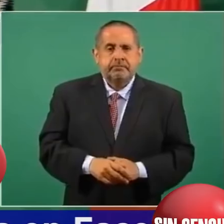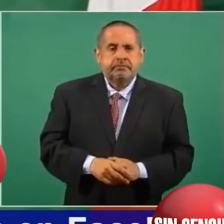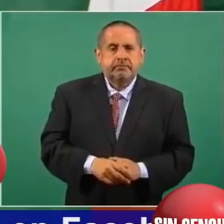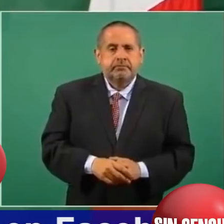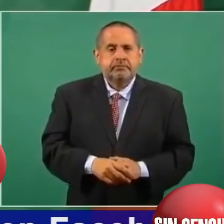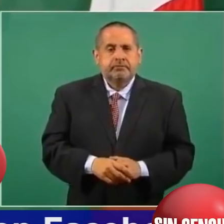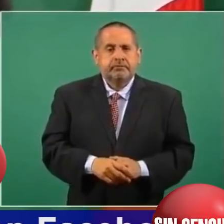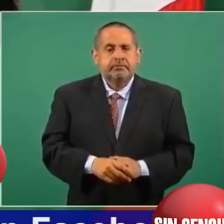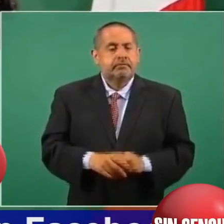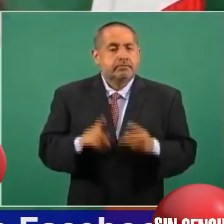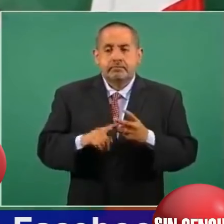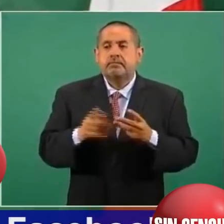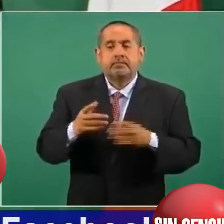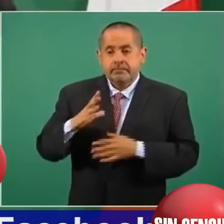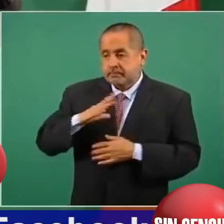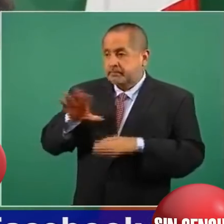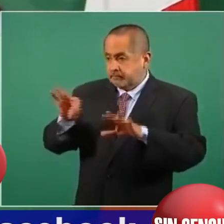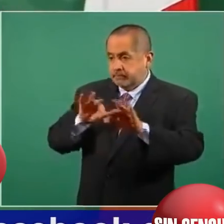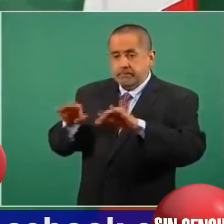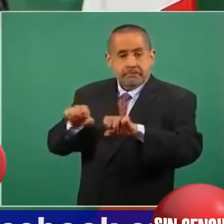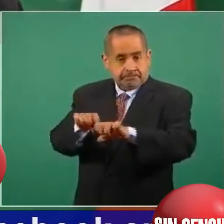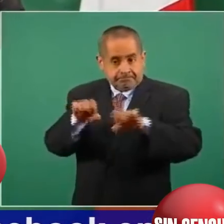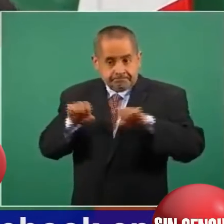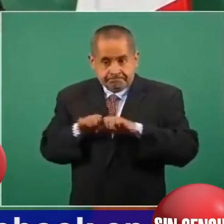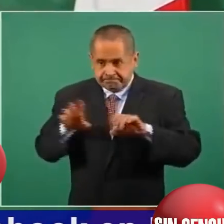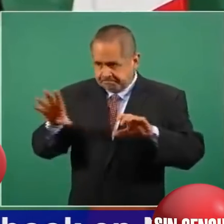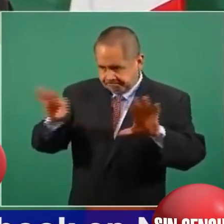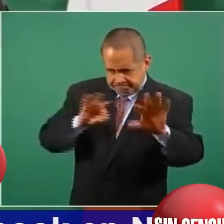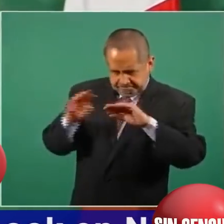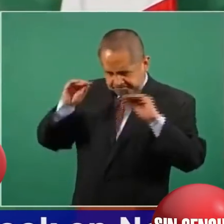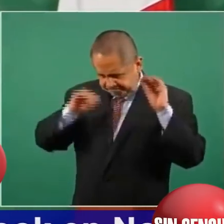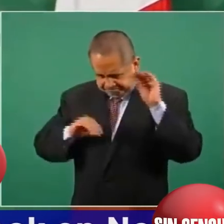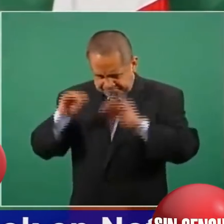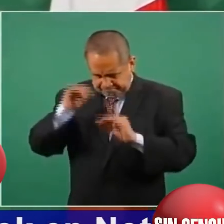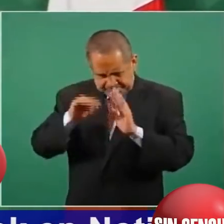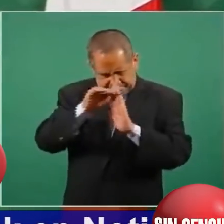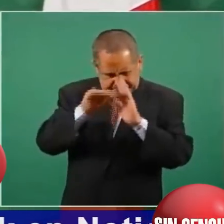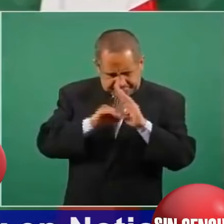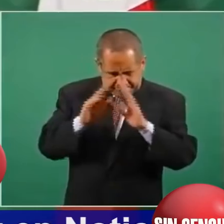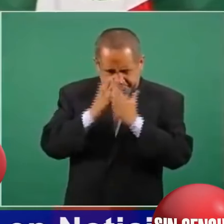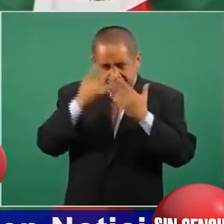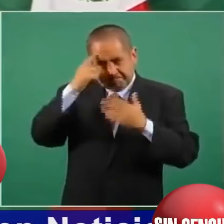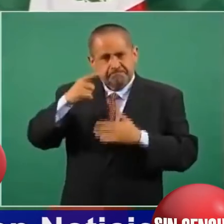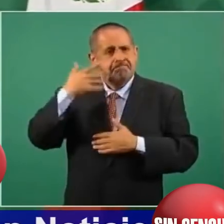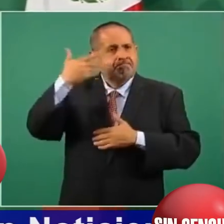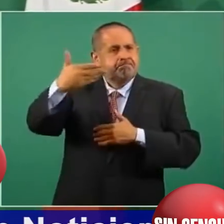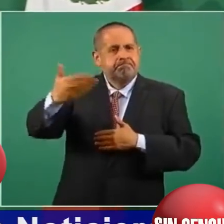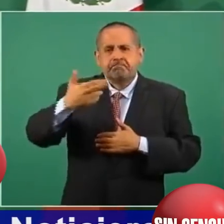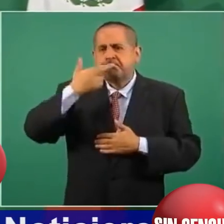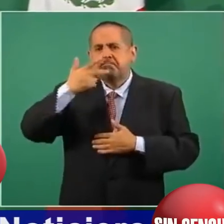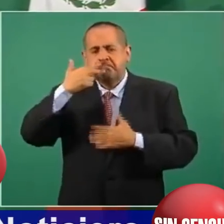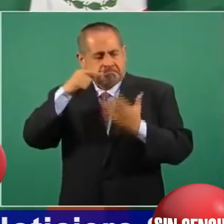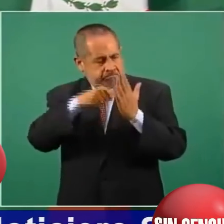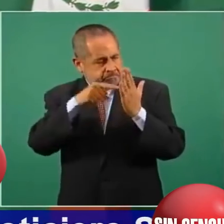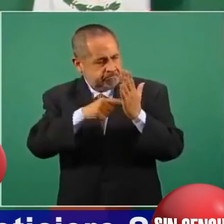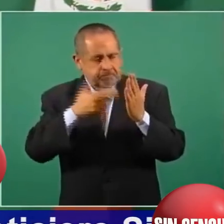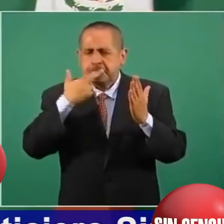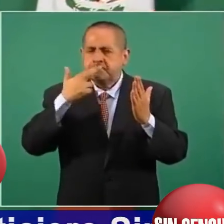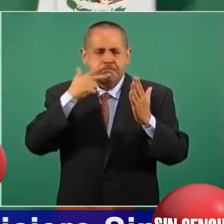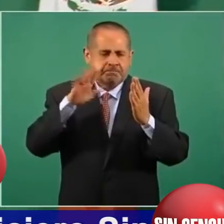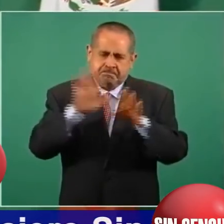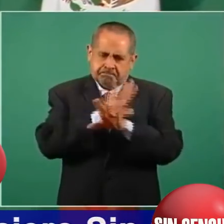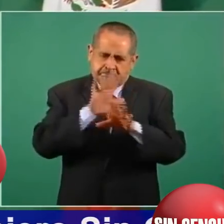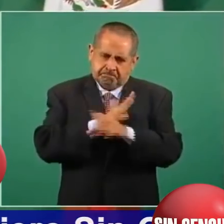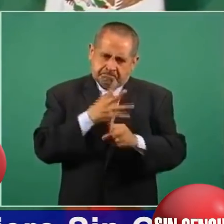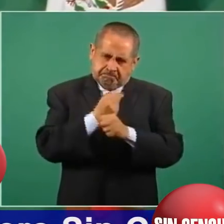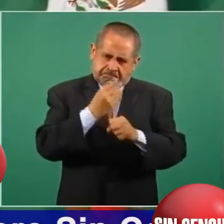Ya hay un equipo trabajando con ese propósito de mejorar los contenidos de